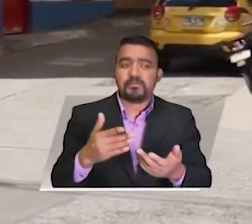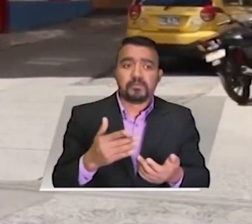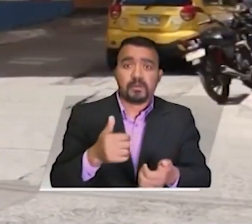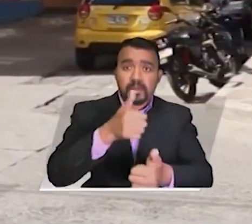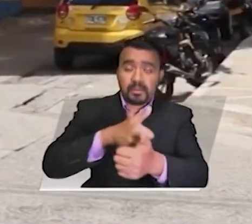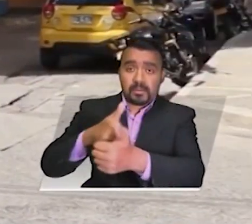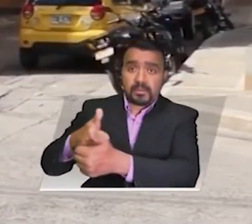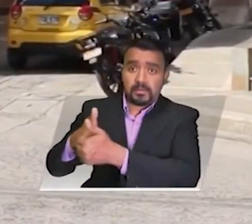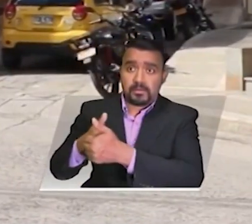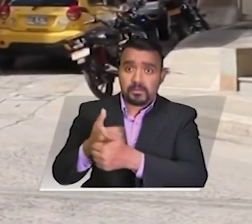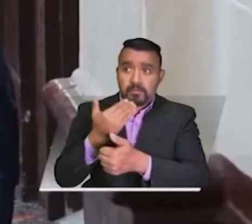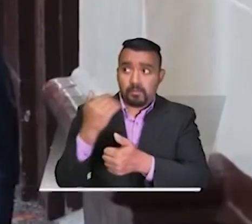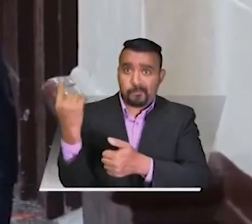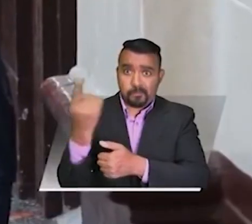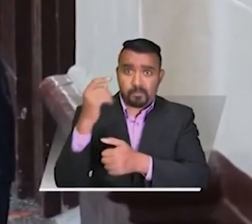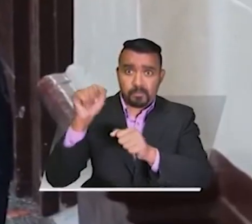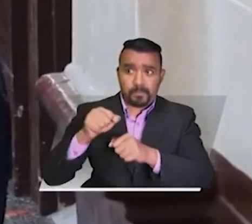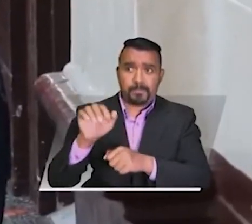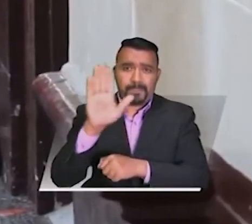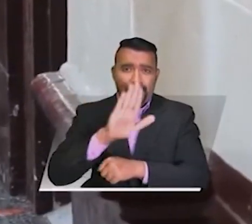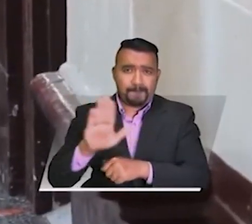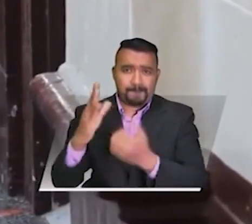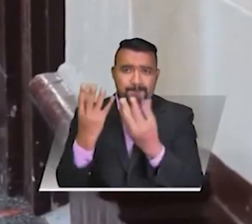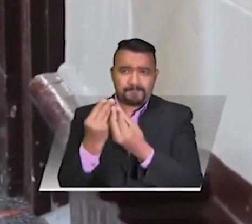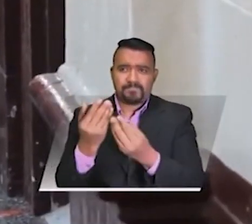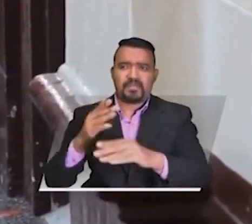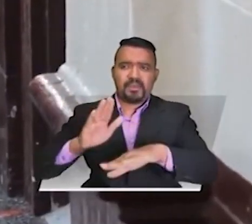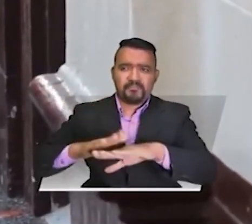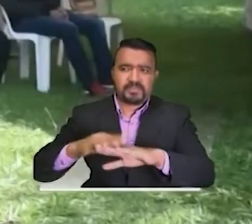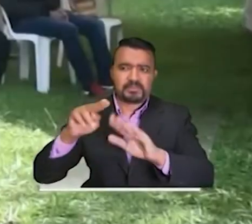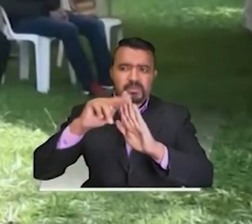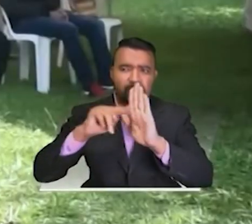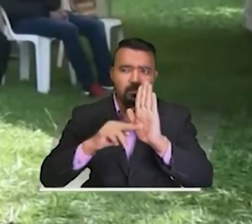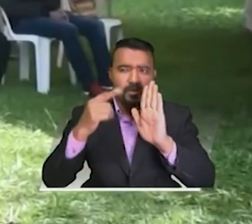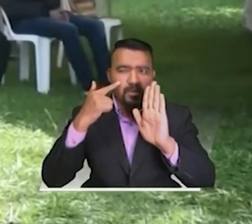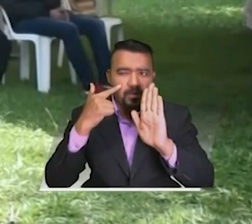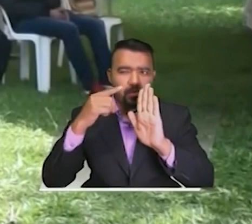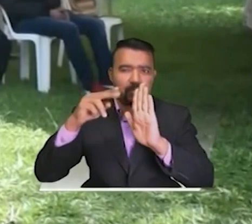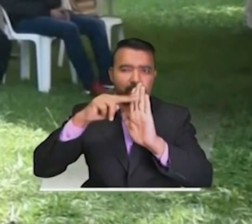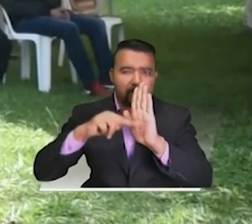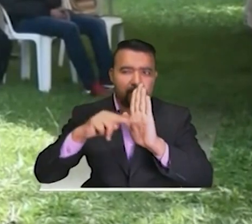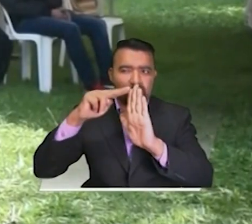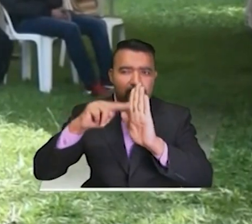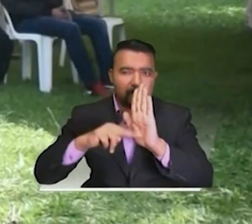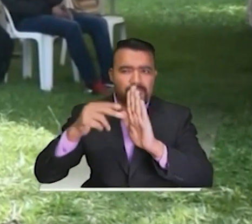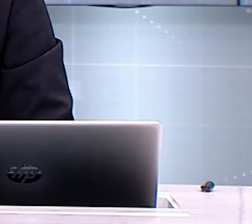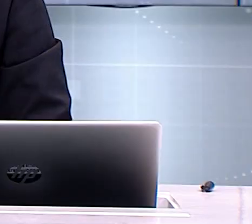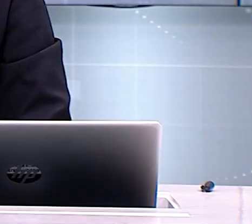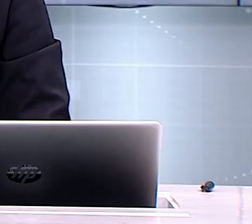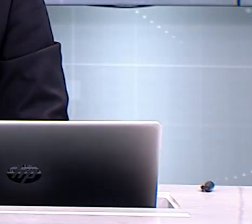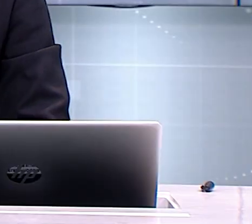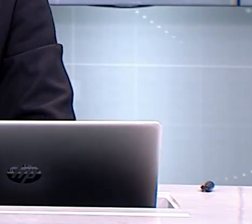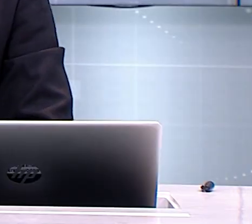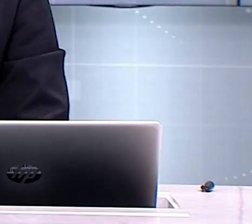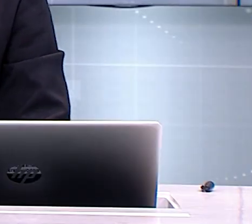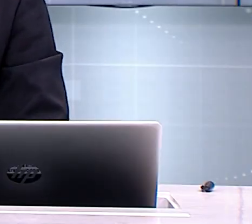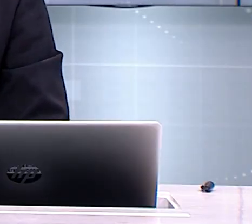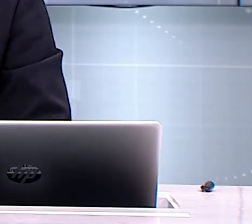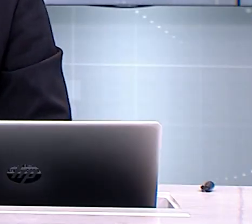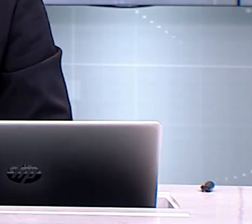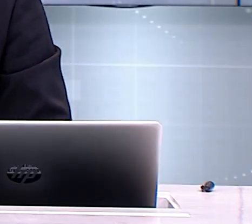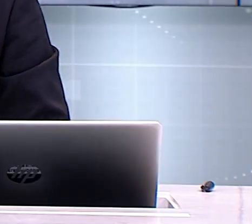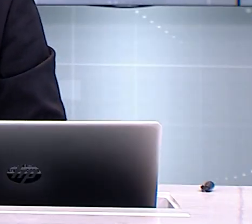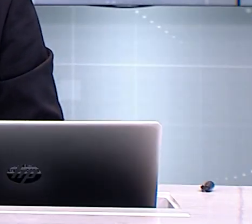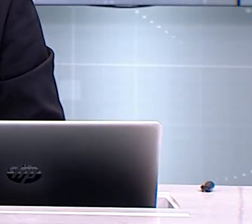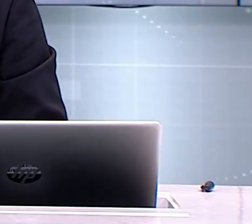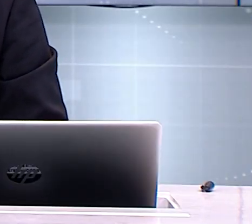las autoridades departamentales para extremar medidas y evitar la propagación de este virus. Y comenzó en firme